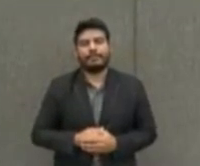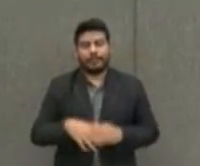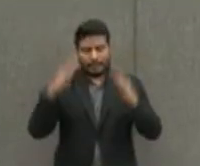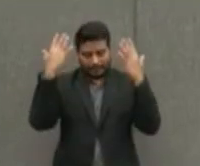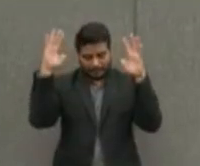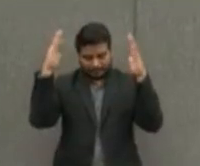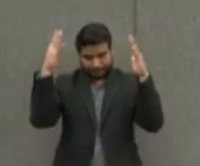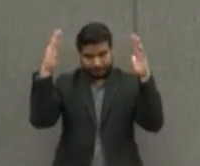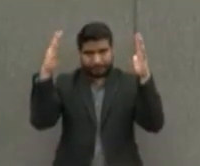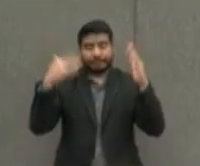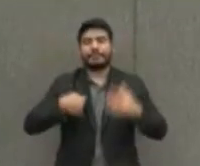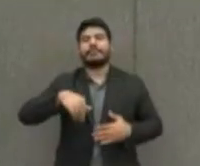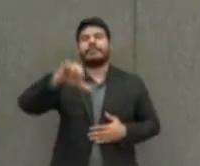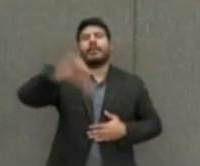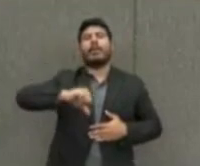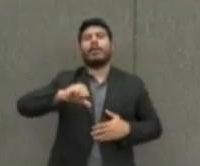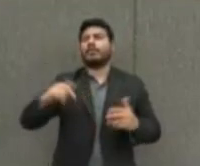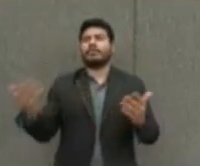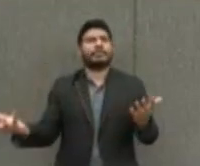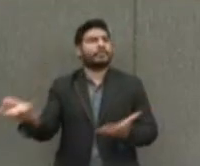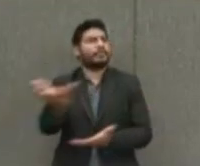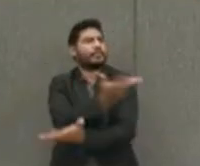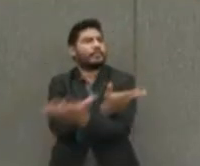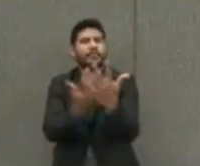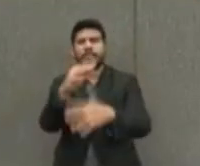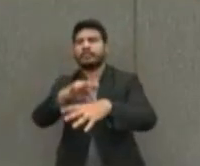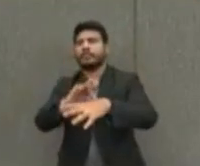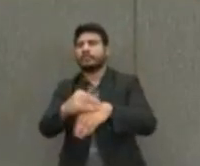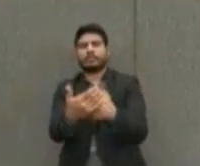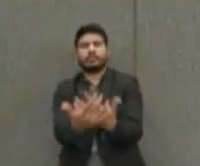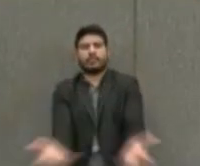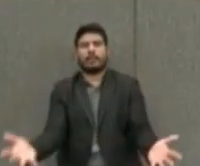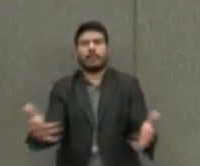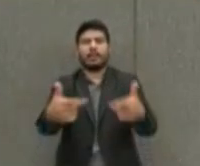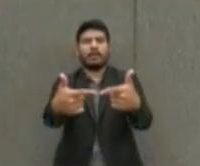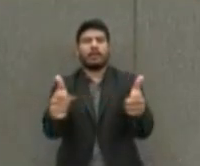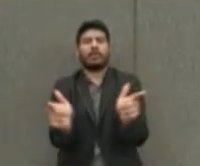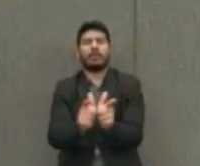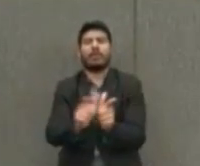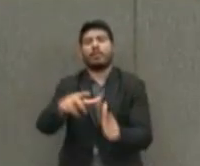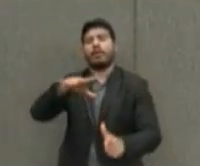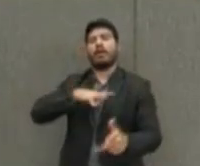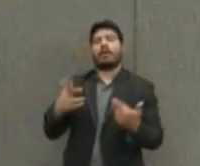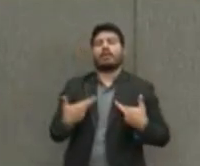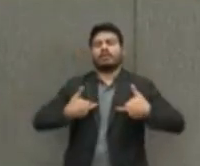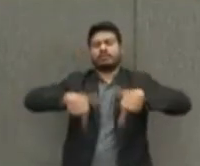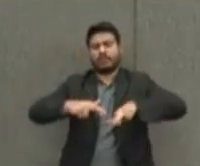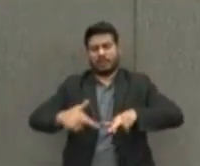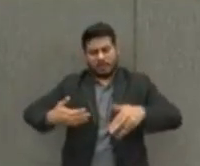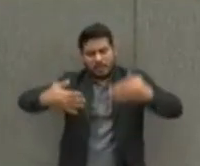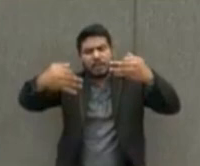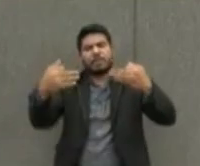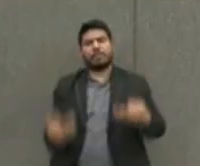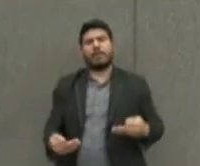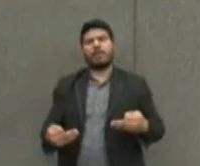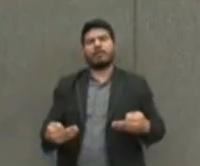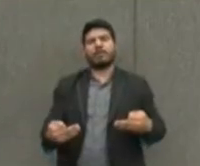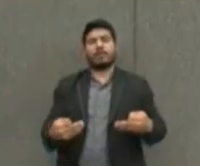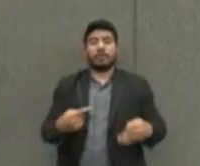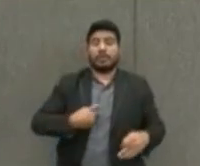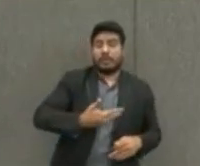hoy nos encontramos con un grupo que viene representando dignamente a las